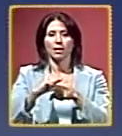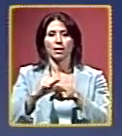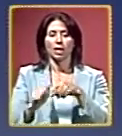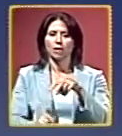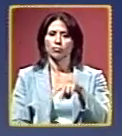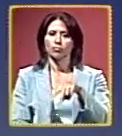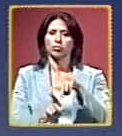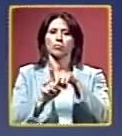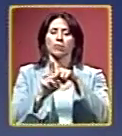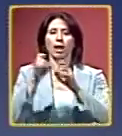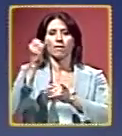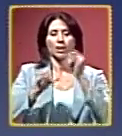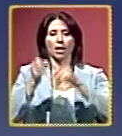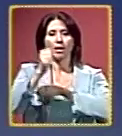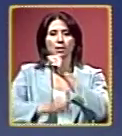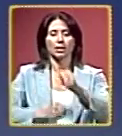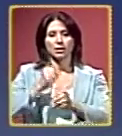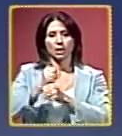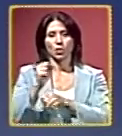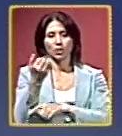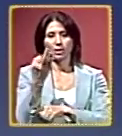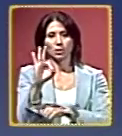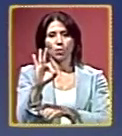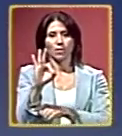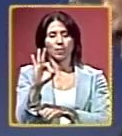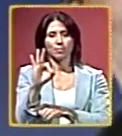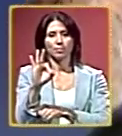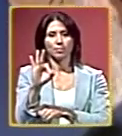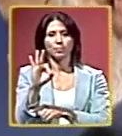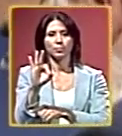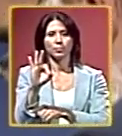surgió a finales del siglo XIX,